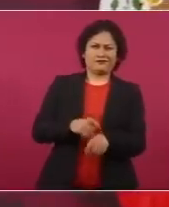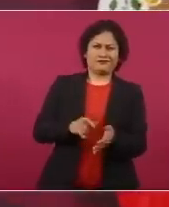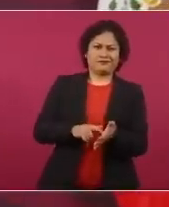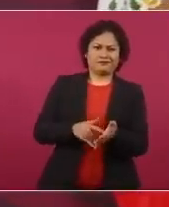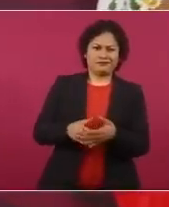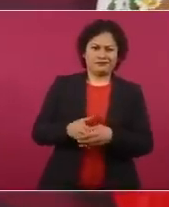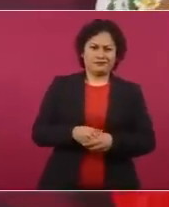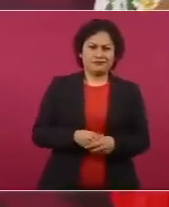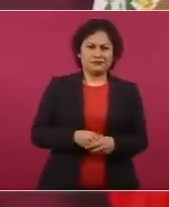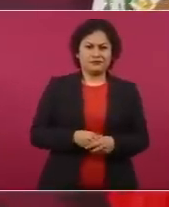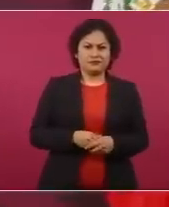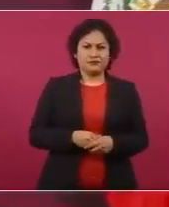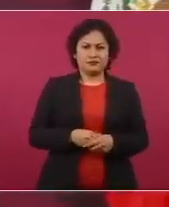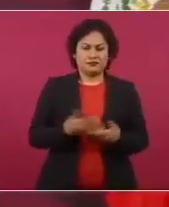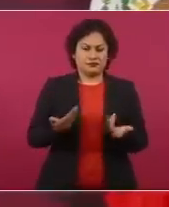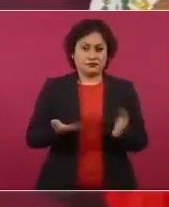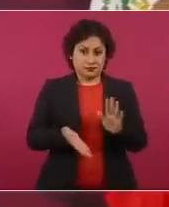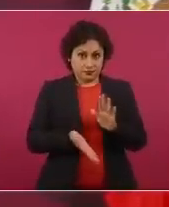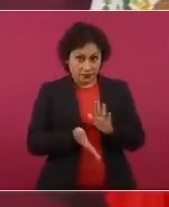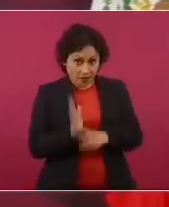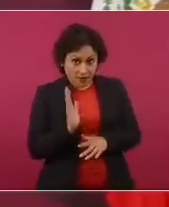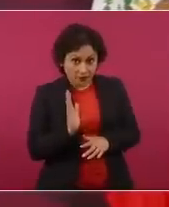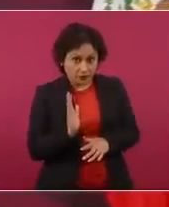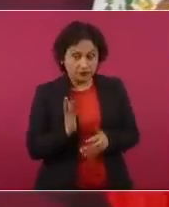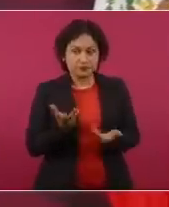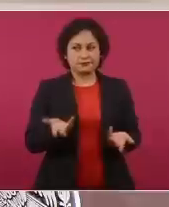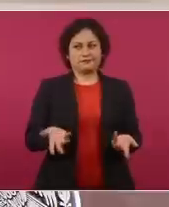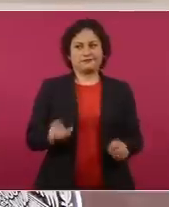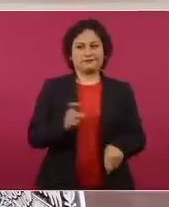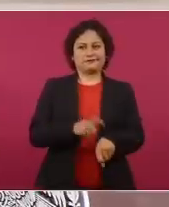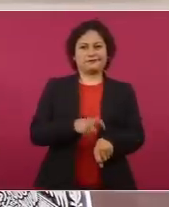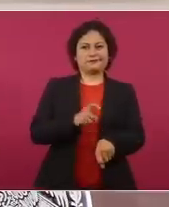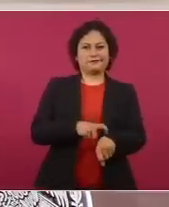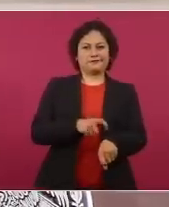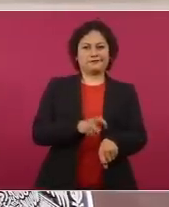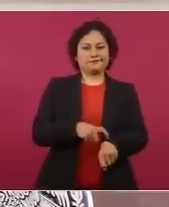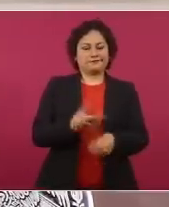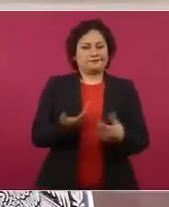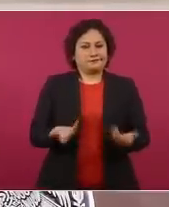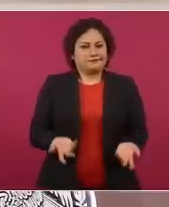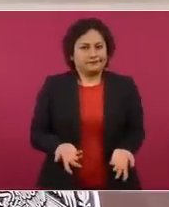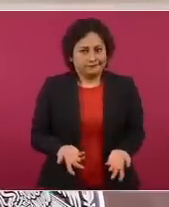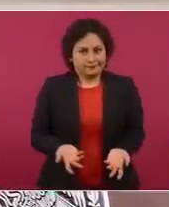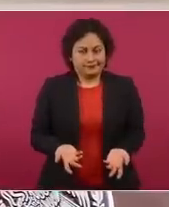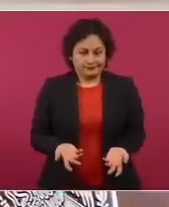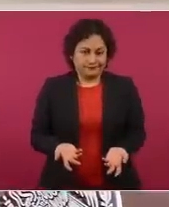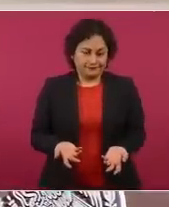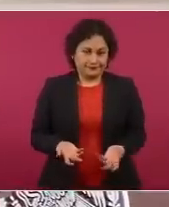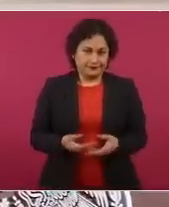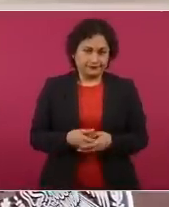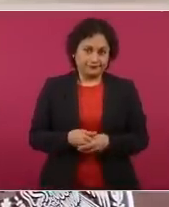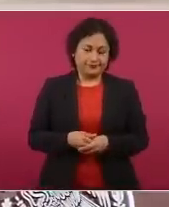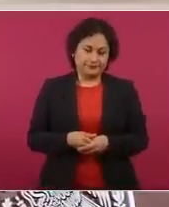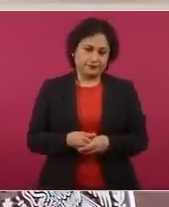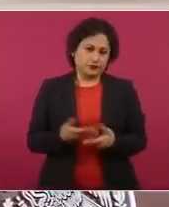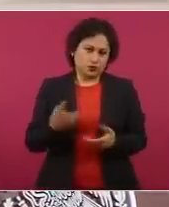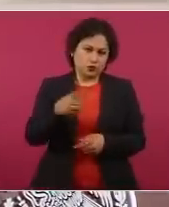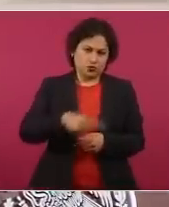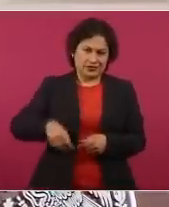Vamos a eso. ¿Y a qué hora? Pues también. Entonces, ya saben ellos que aquí